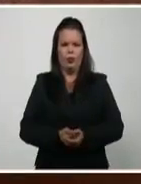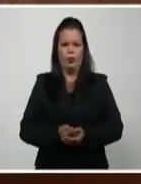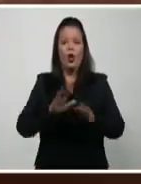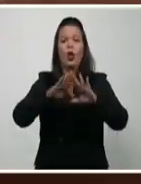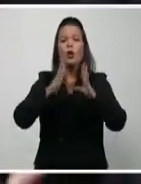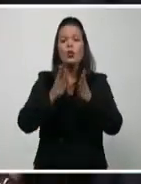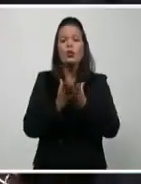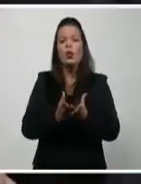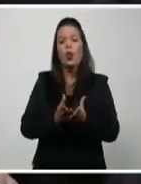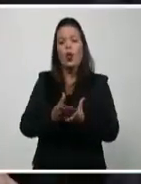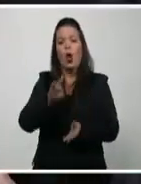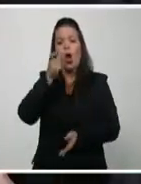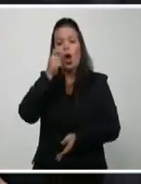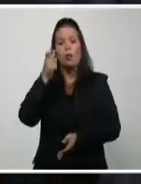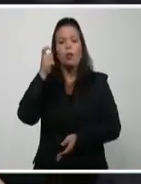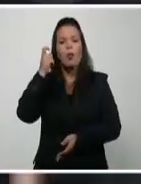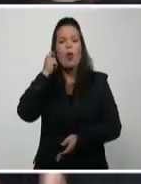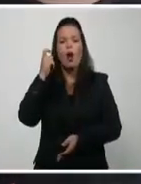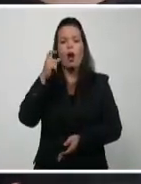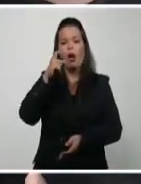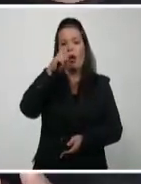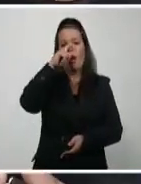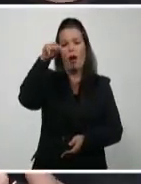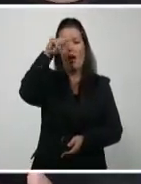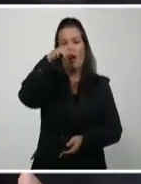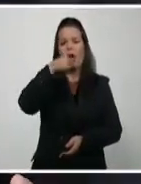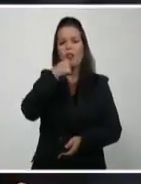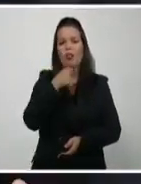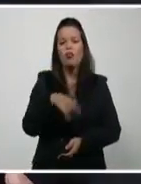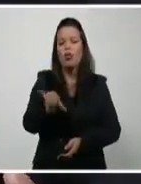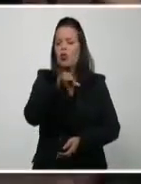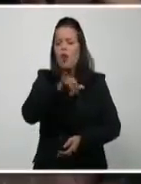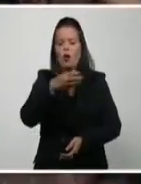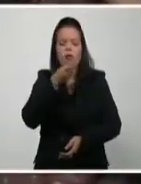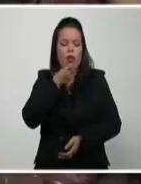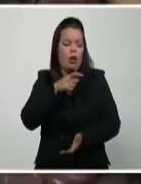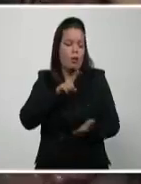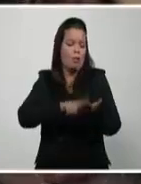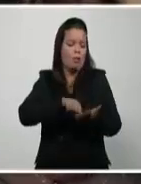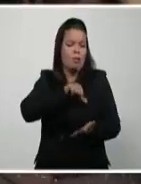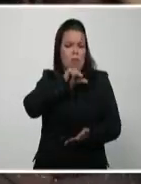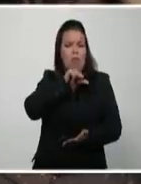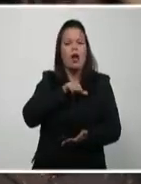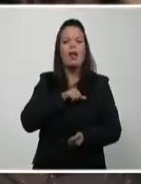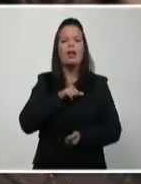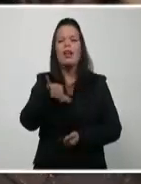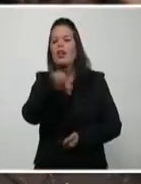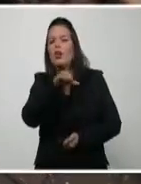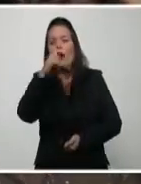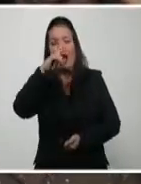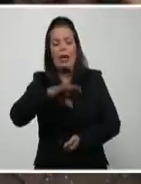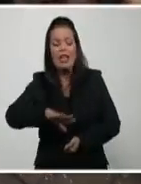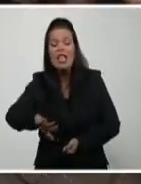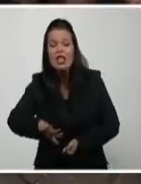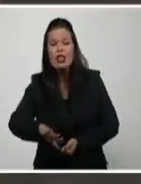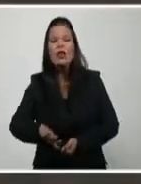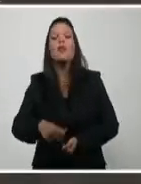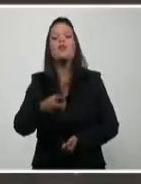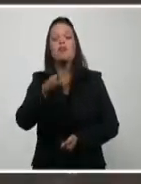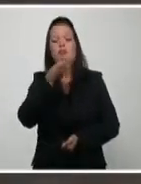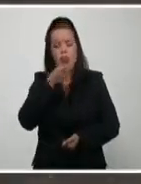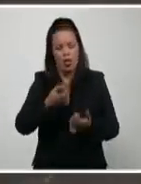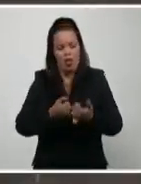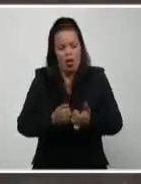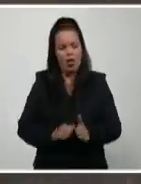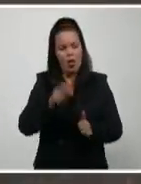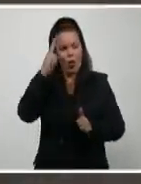puede ser mi madre, todo hombre es mi hermano, todo joven es mi hijo, todo niño es mi nieto. Soy la mujer más afortunada de este